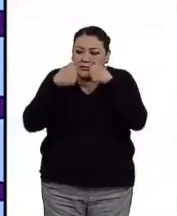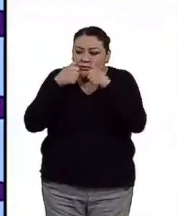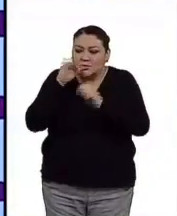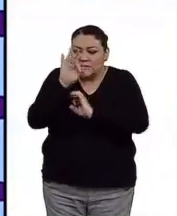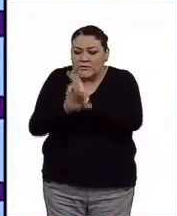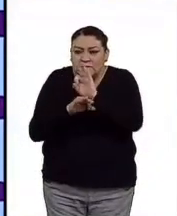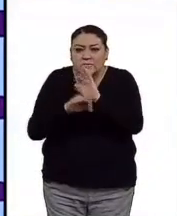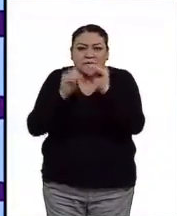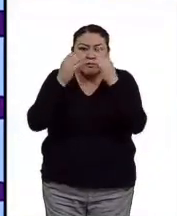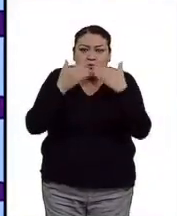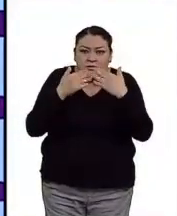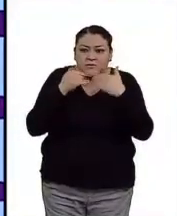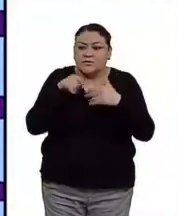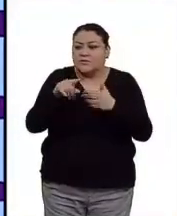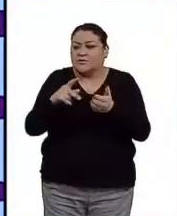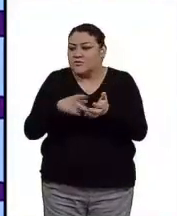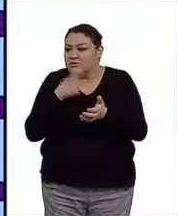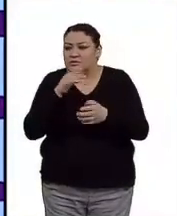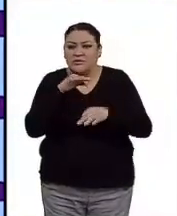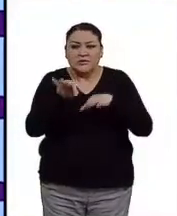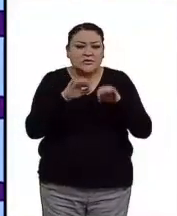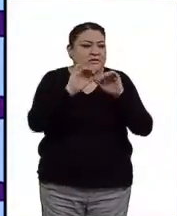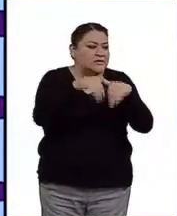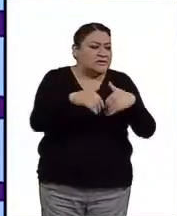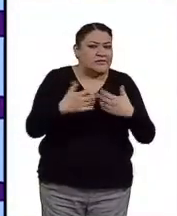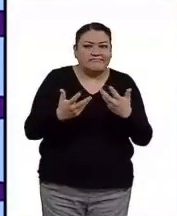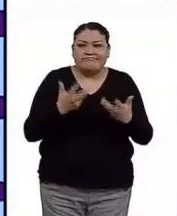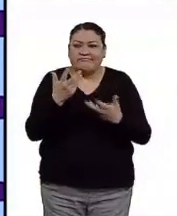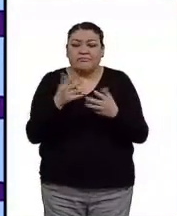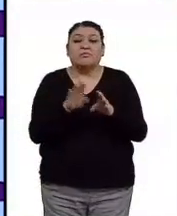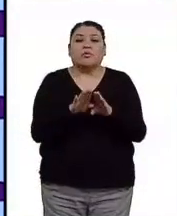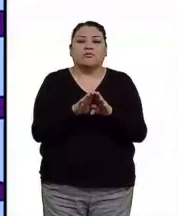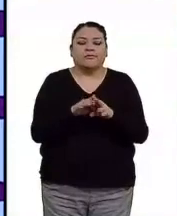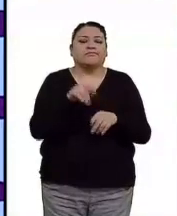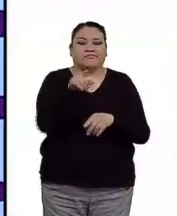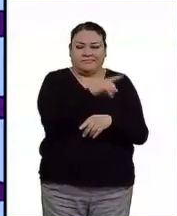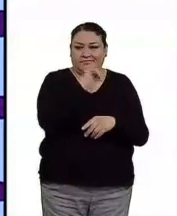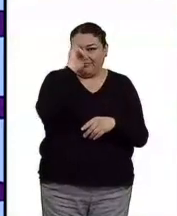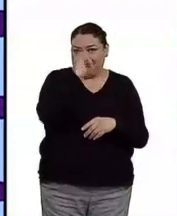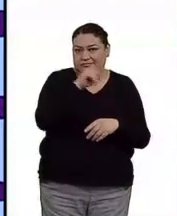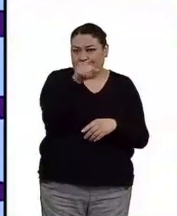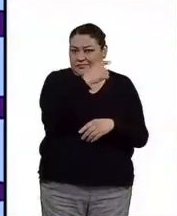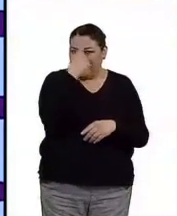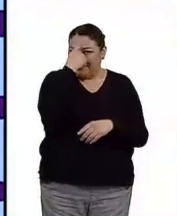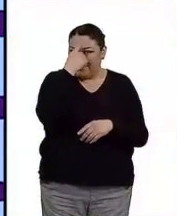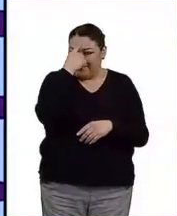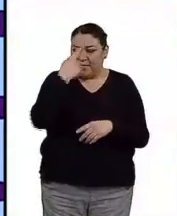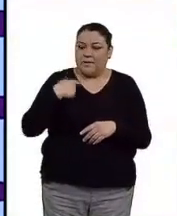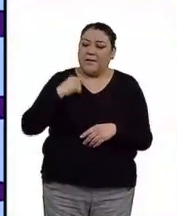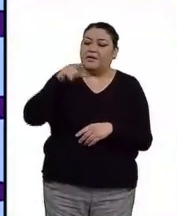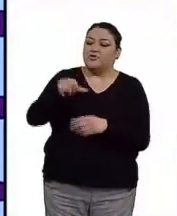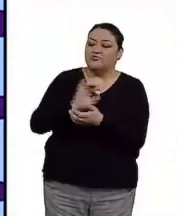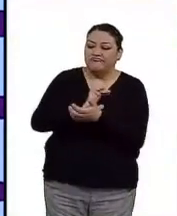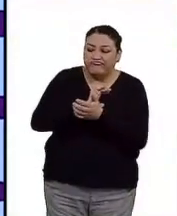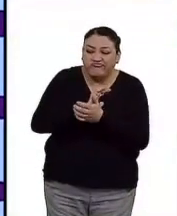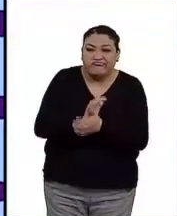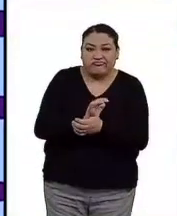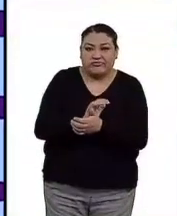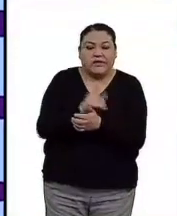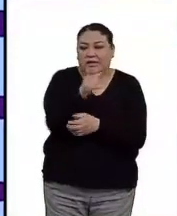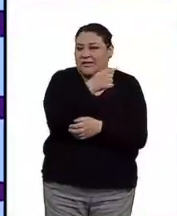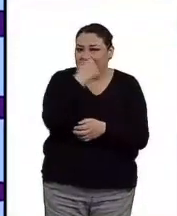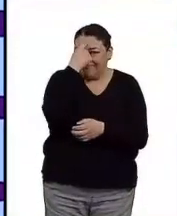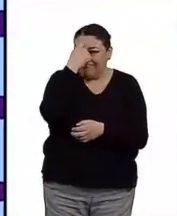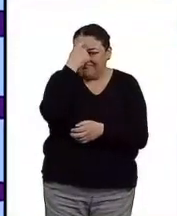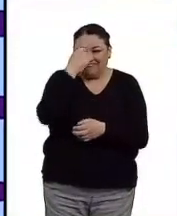y de volver a obtener otro trabajo. Y las y los empleadores parten de concepciones discriminatorias y muy